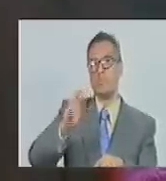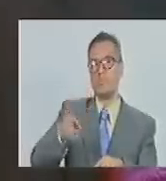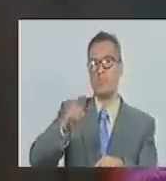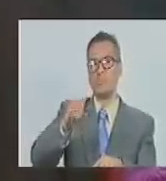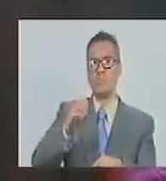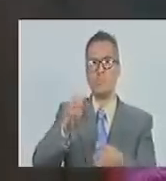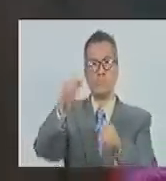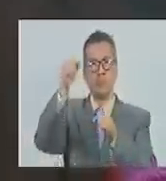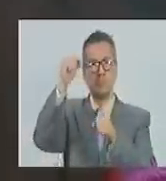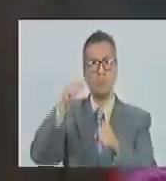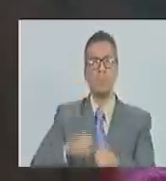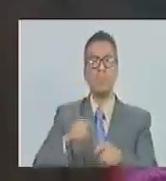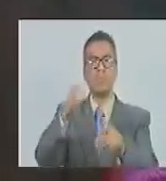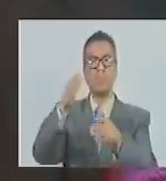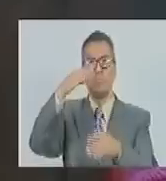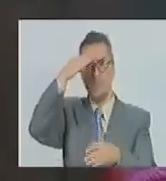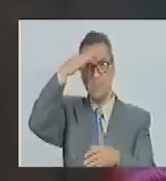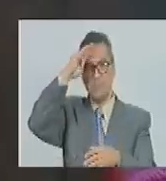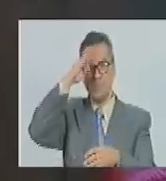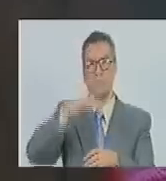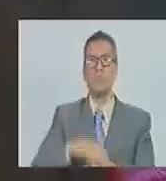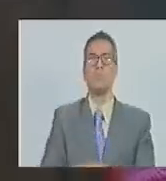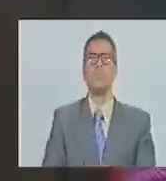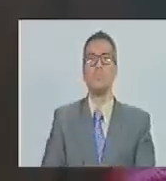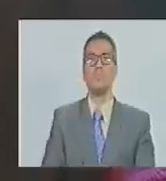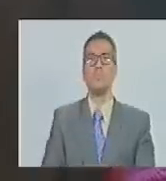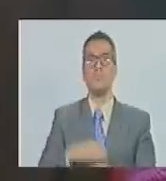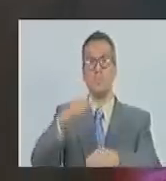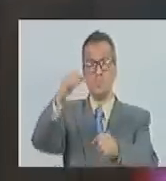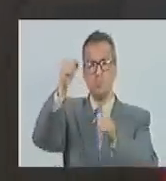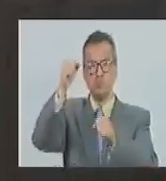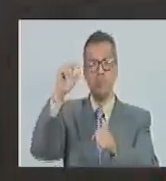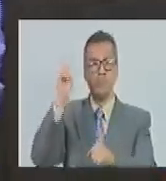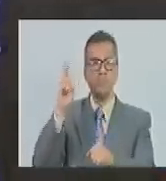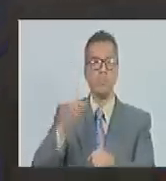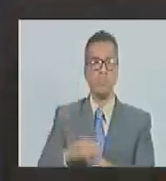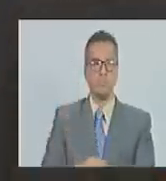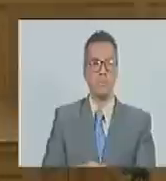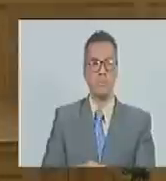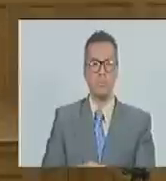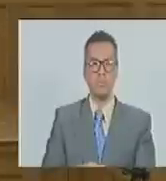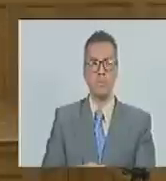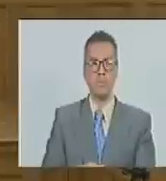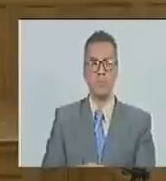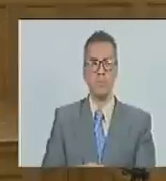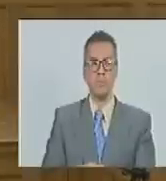Guevara! ¡Que viva Cuba! ¡Que viva Venezuela!